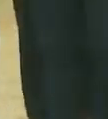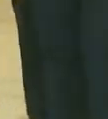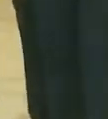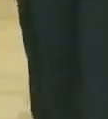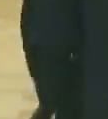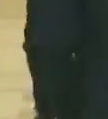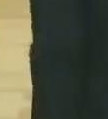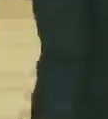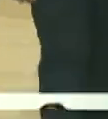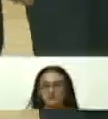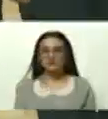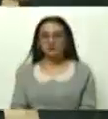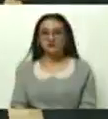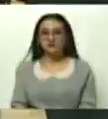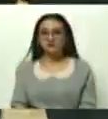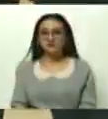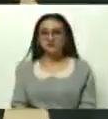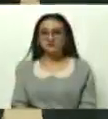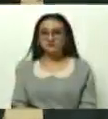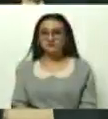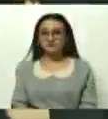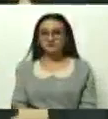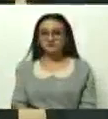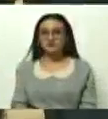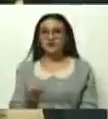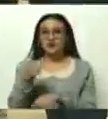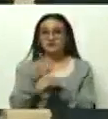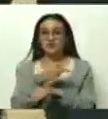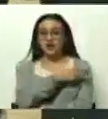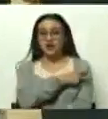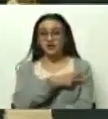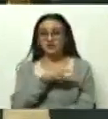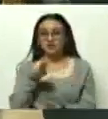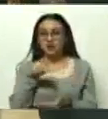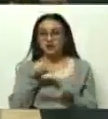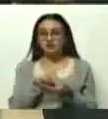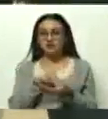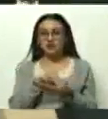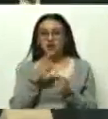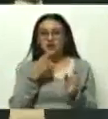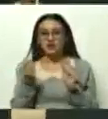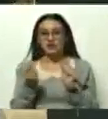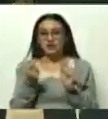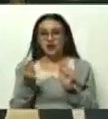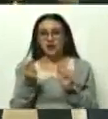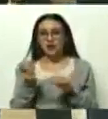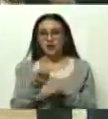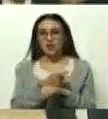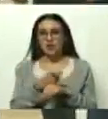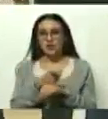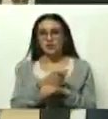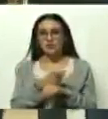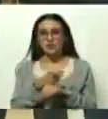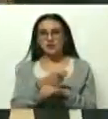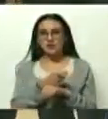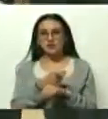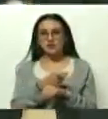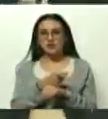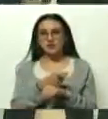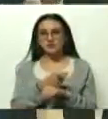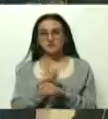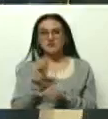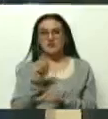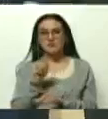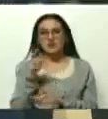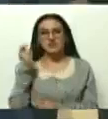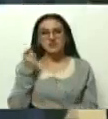doctor Jorge Rodríguez, quien además es jefe de la Delegación Nacional por el Diálogo por el Gobierno Bolivariano. También el